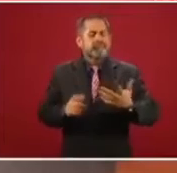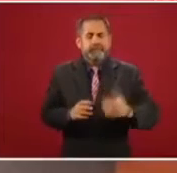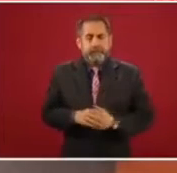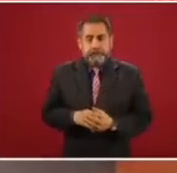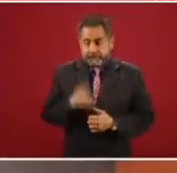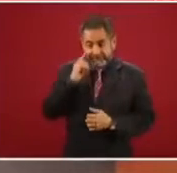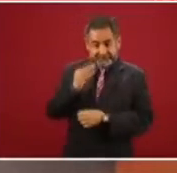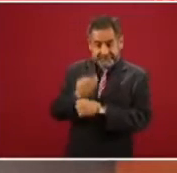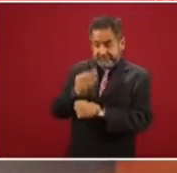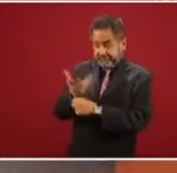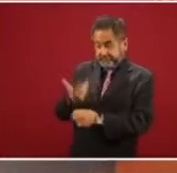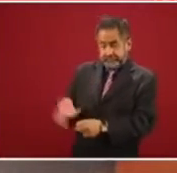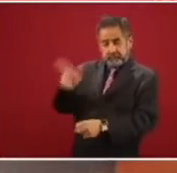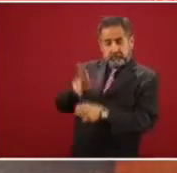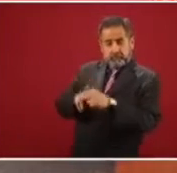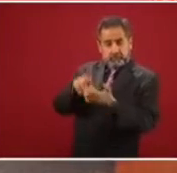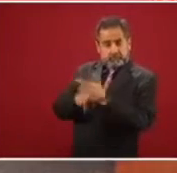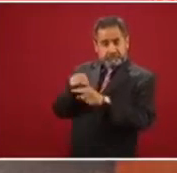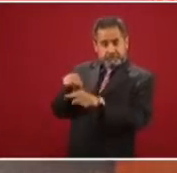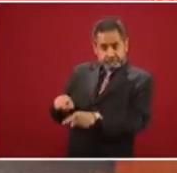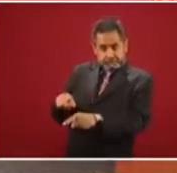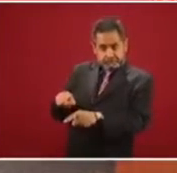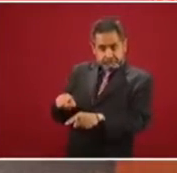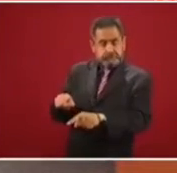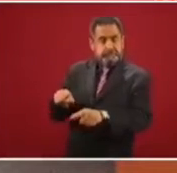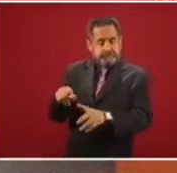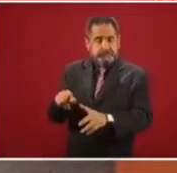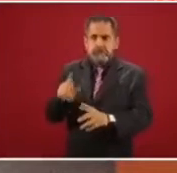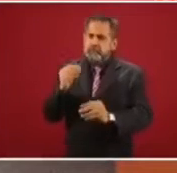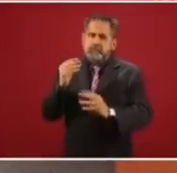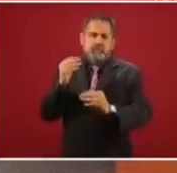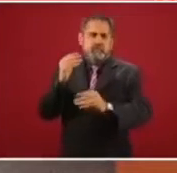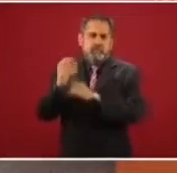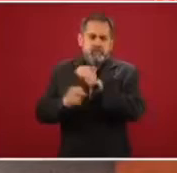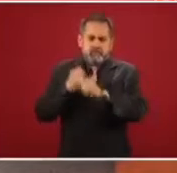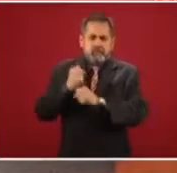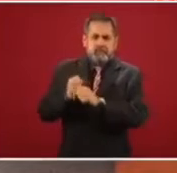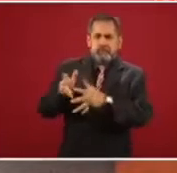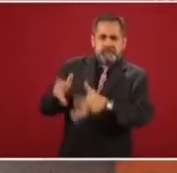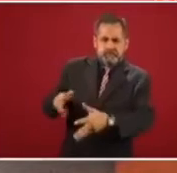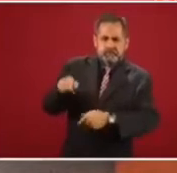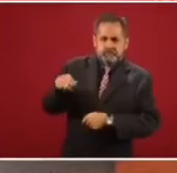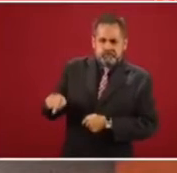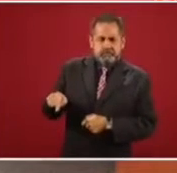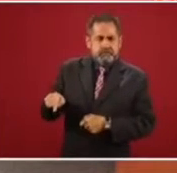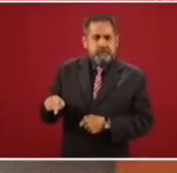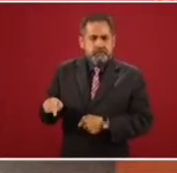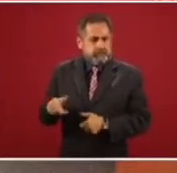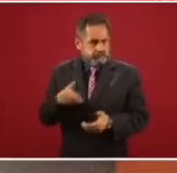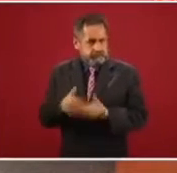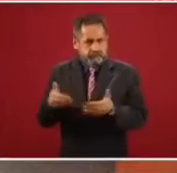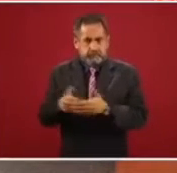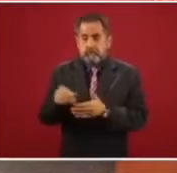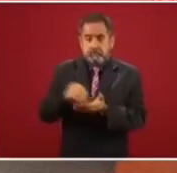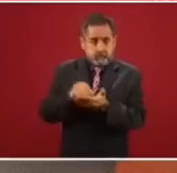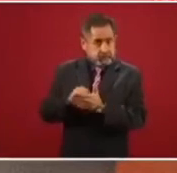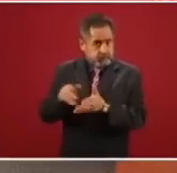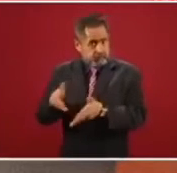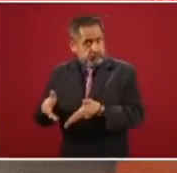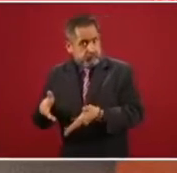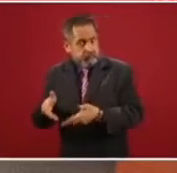de tlaxiaco que pues durante muchos años ha estado ahí bueno yo el día de hoy está operando